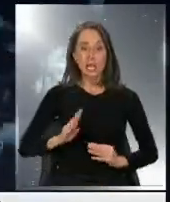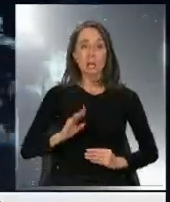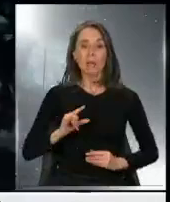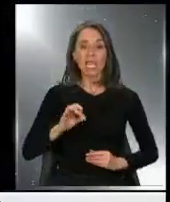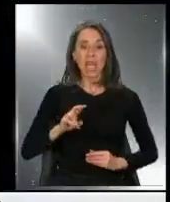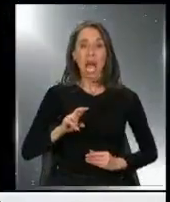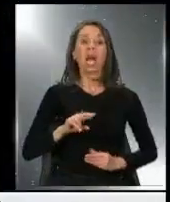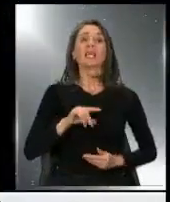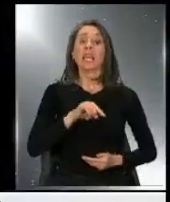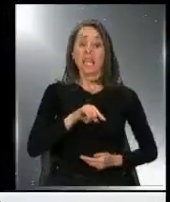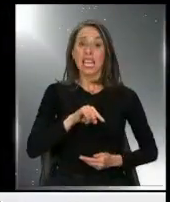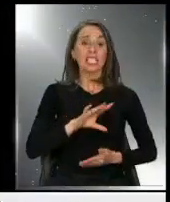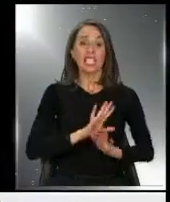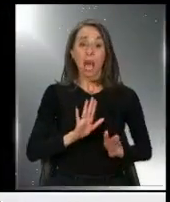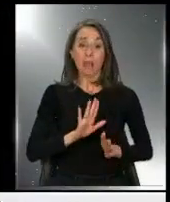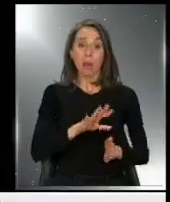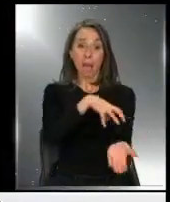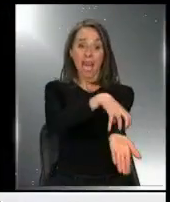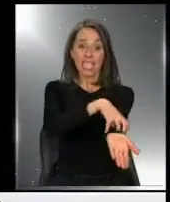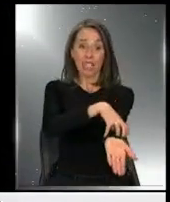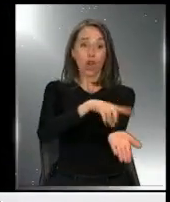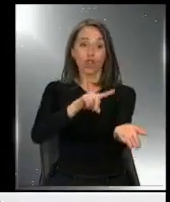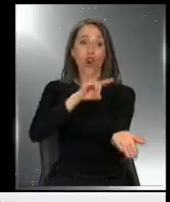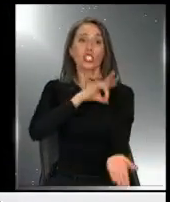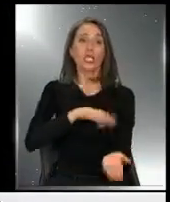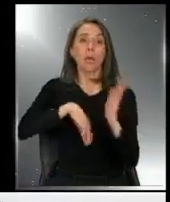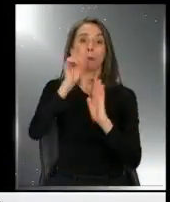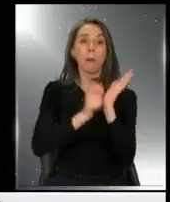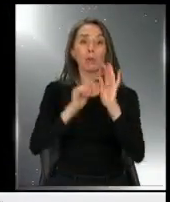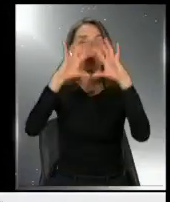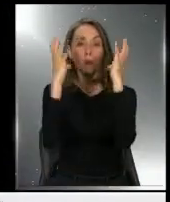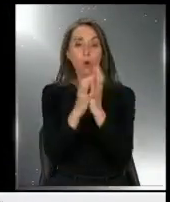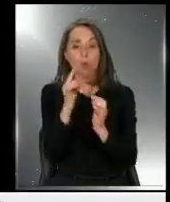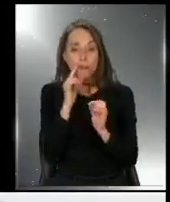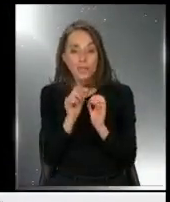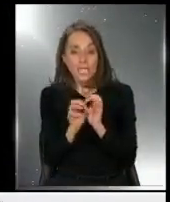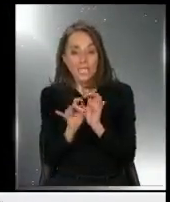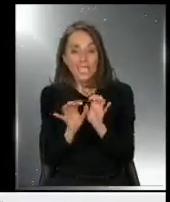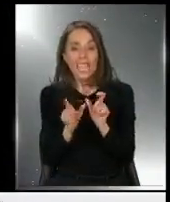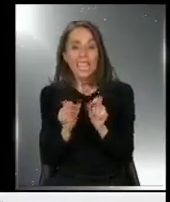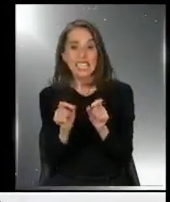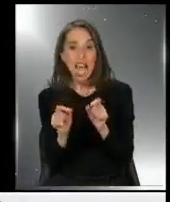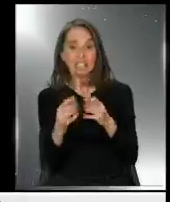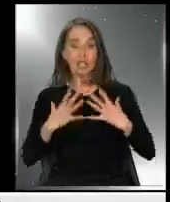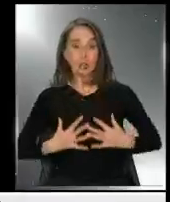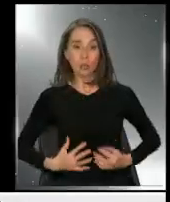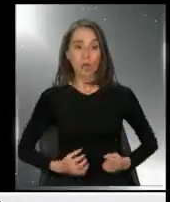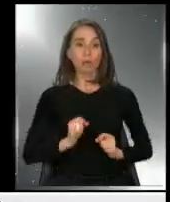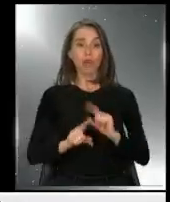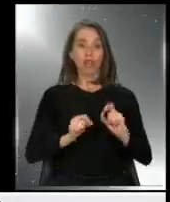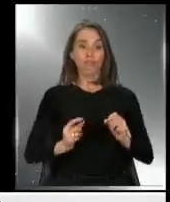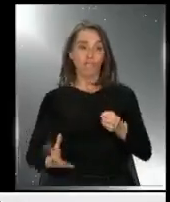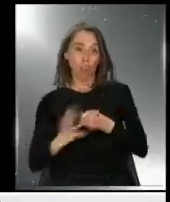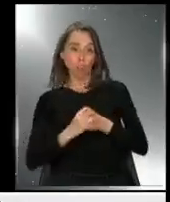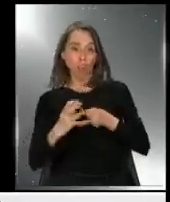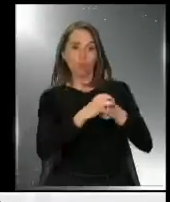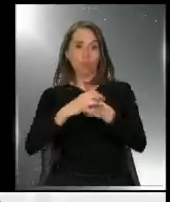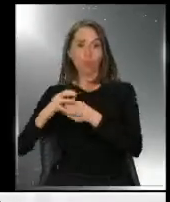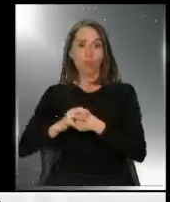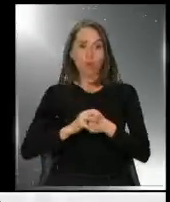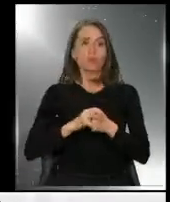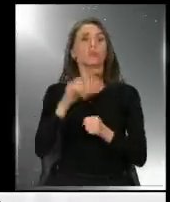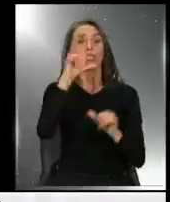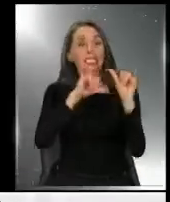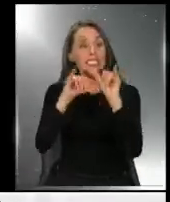en el mundo. ¿Cuál es la buena noticia? Aquí estamos viendo células cancerígenas que están siendo atacadas por células de nuestro sistema inmunitario. Bien, un grupo